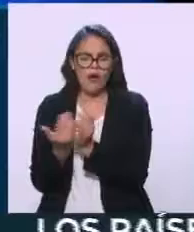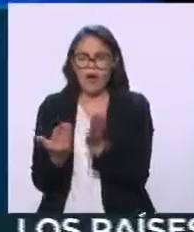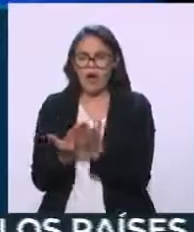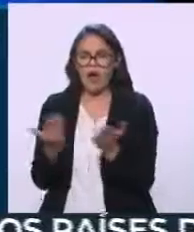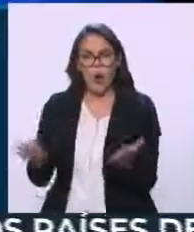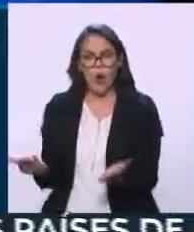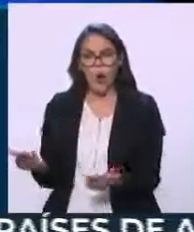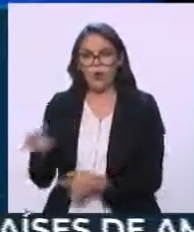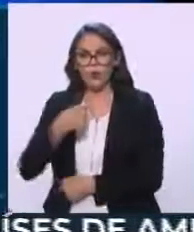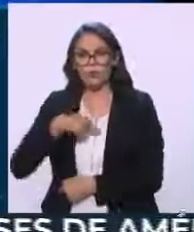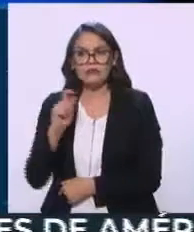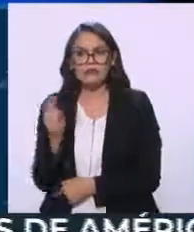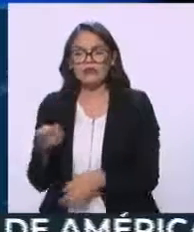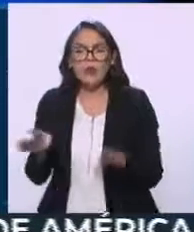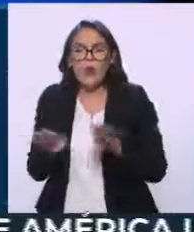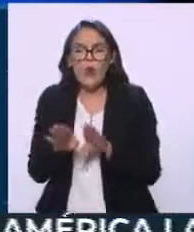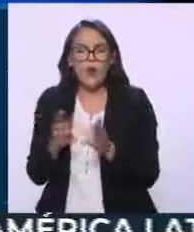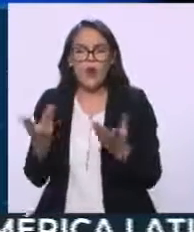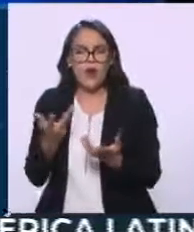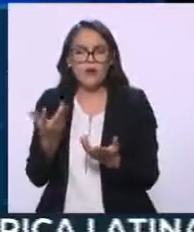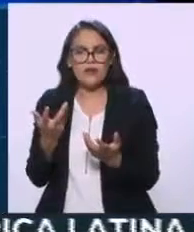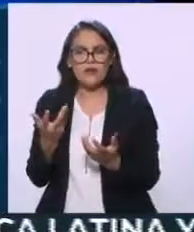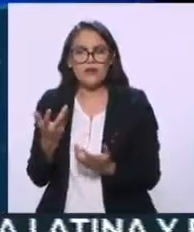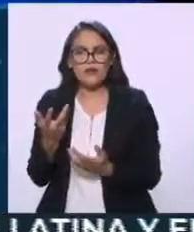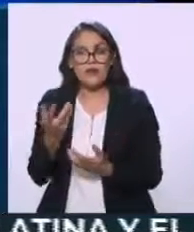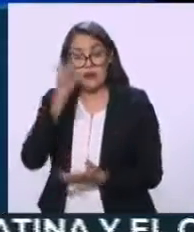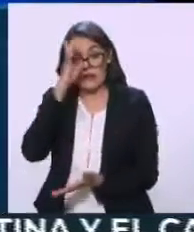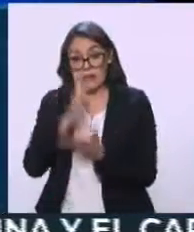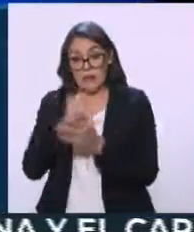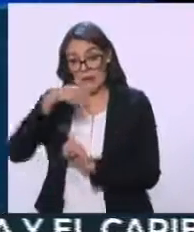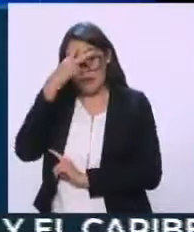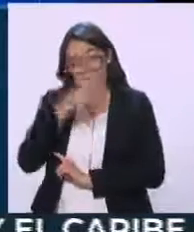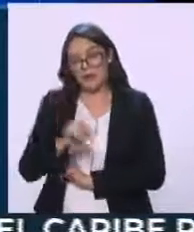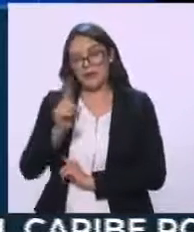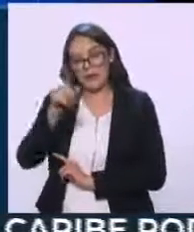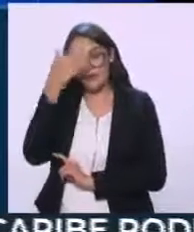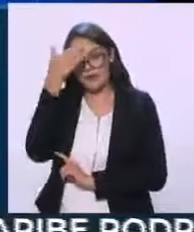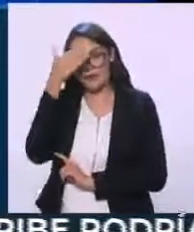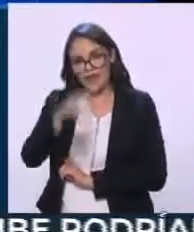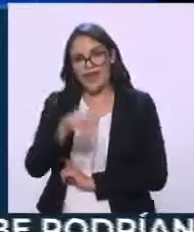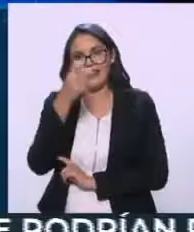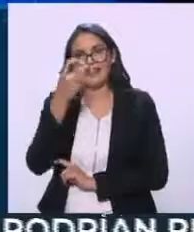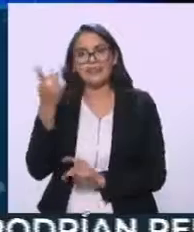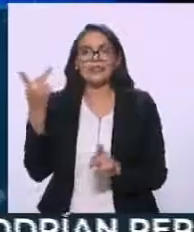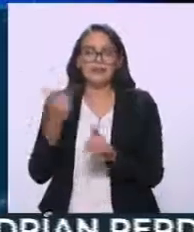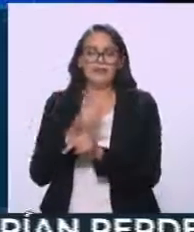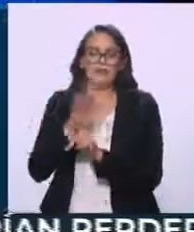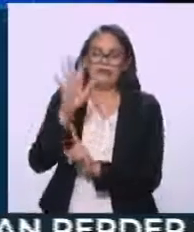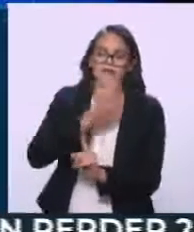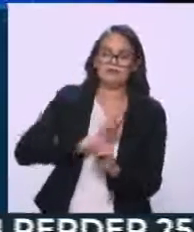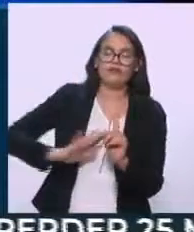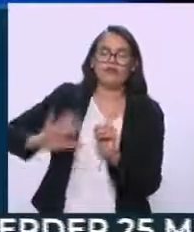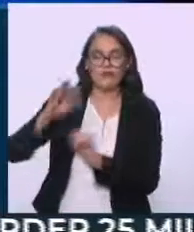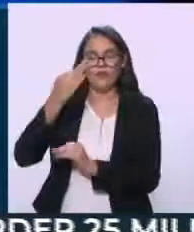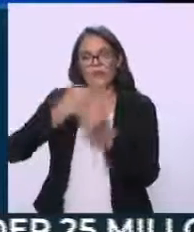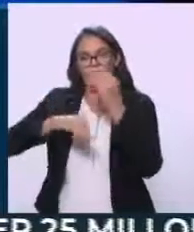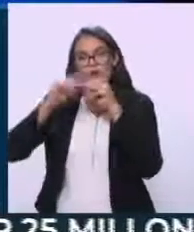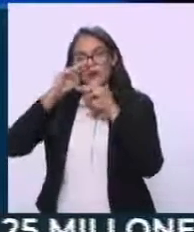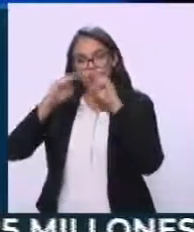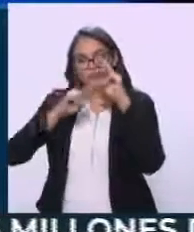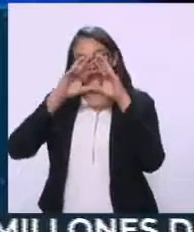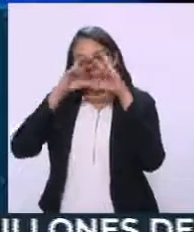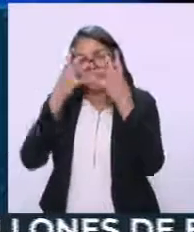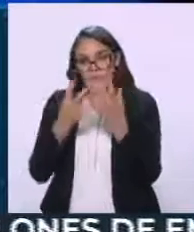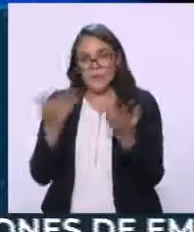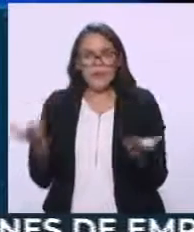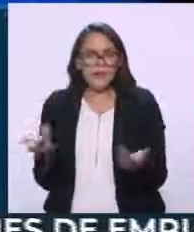estaríamos situando? Evidentemente, que aclaro, no solo es México, esto se inserta dentro de un marco muy crítico a nivel